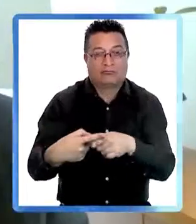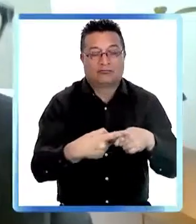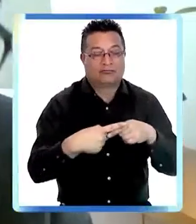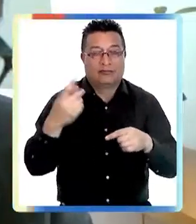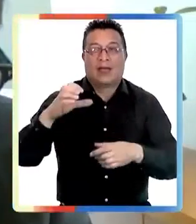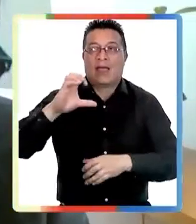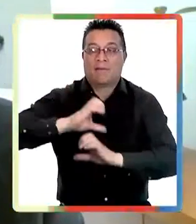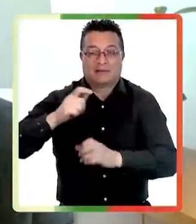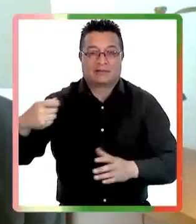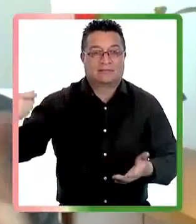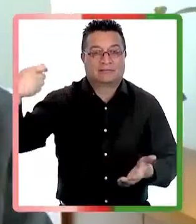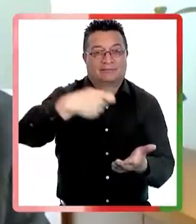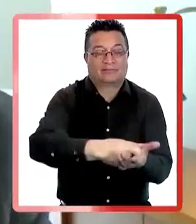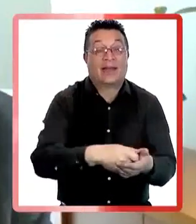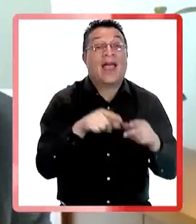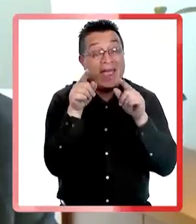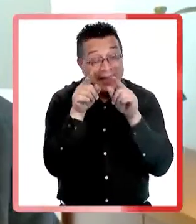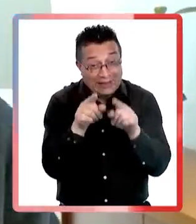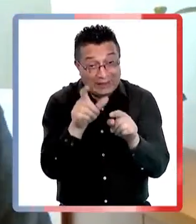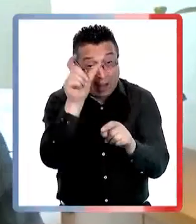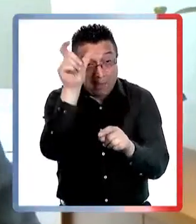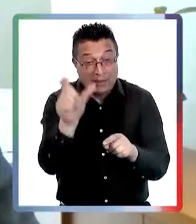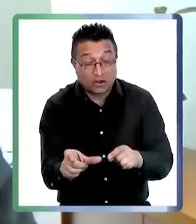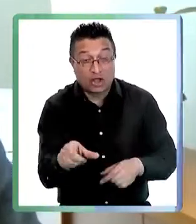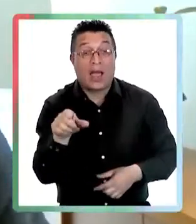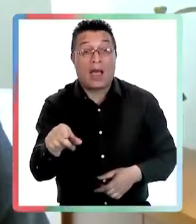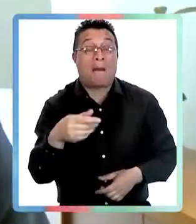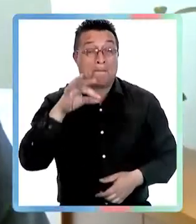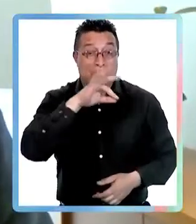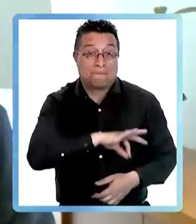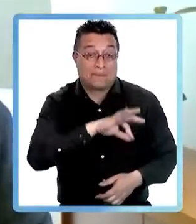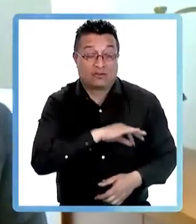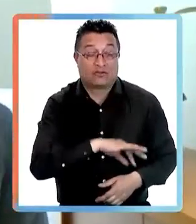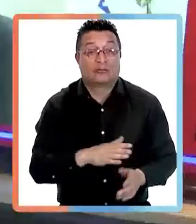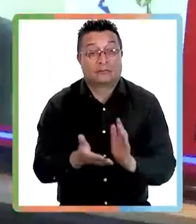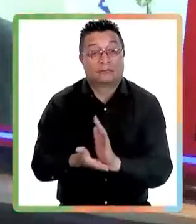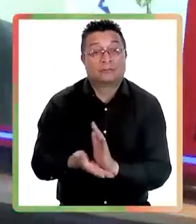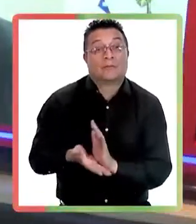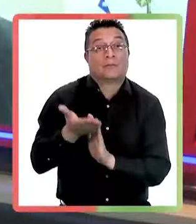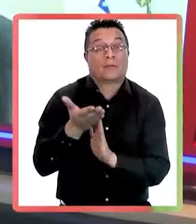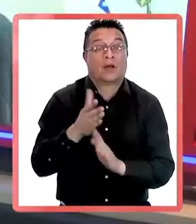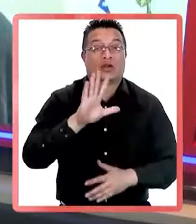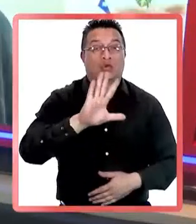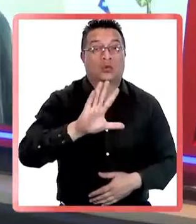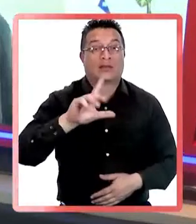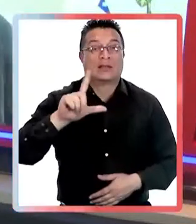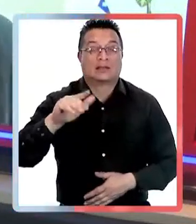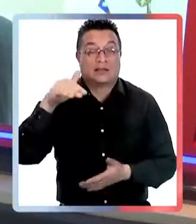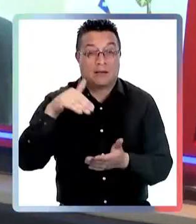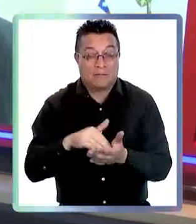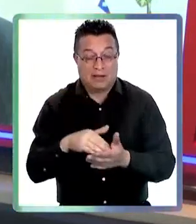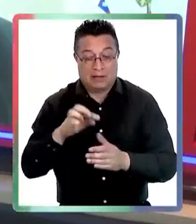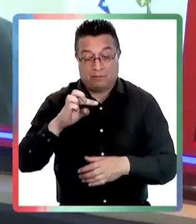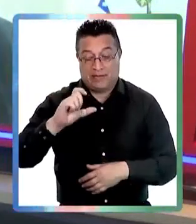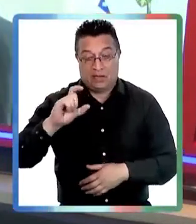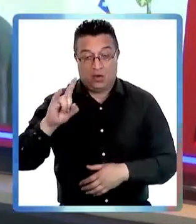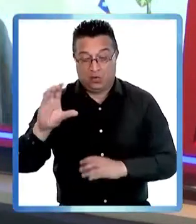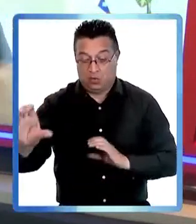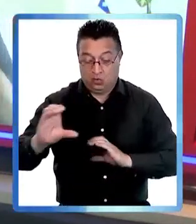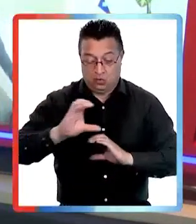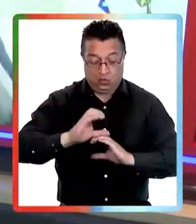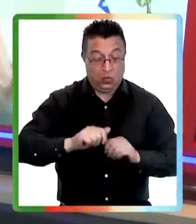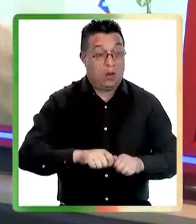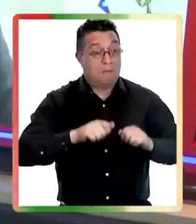financiado por el empleador. Entonces, a esa persona, la pensión le va a subir los 57.000 pesos de la